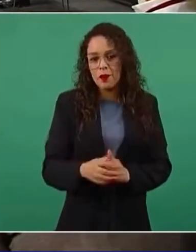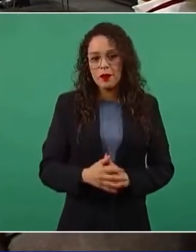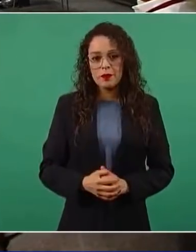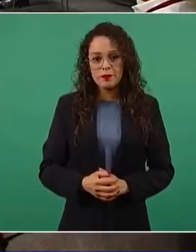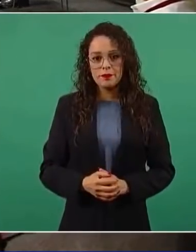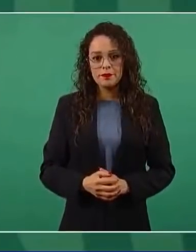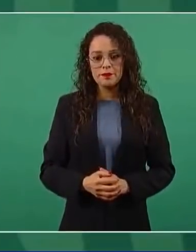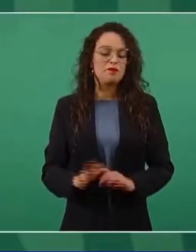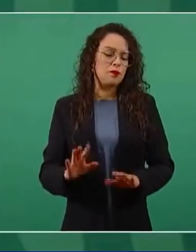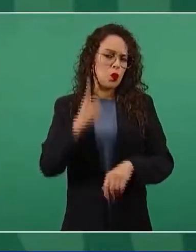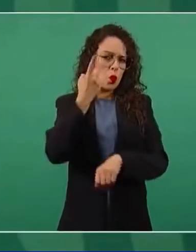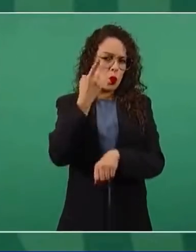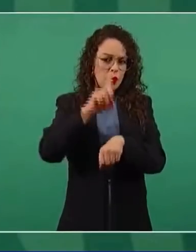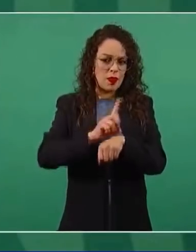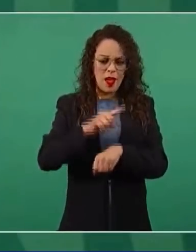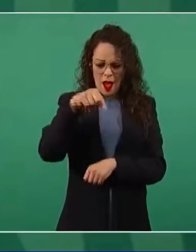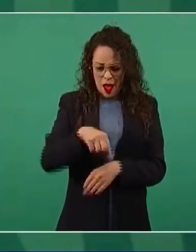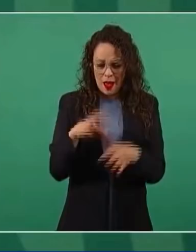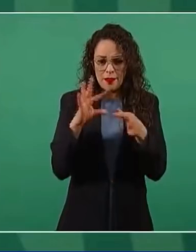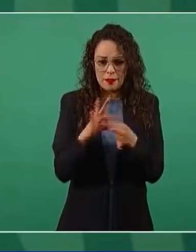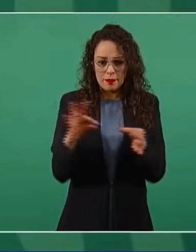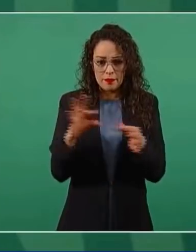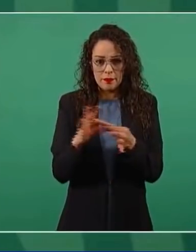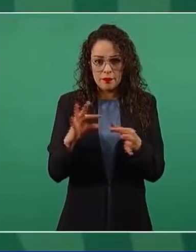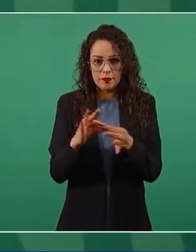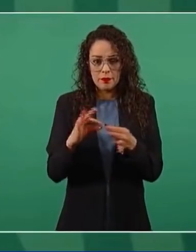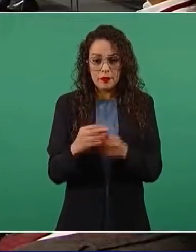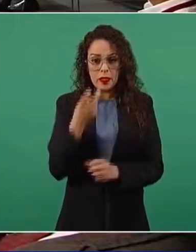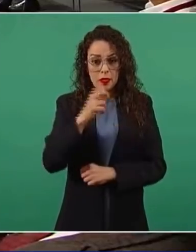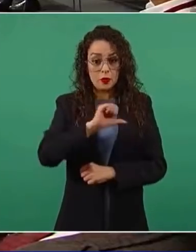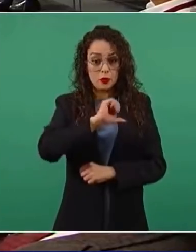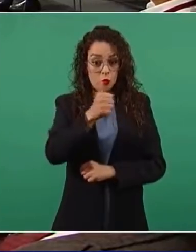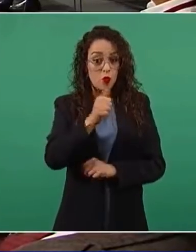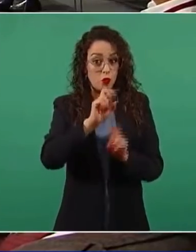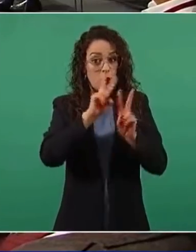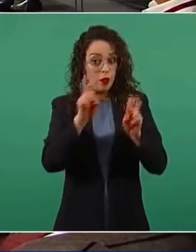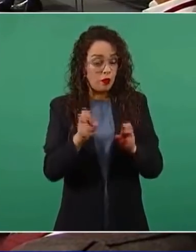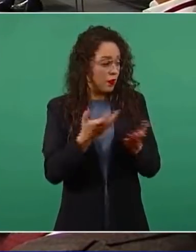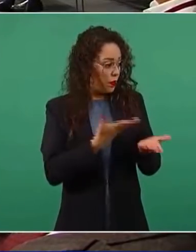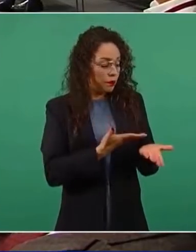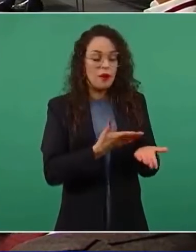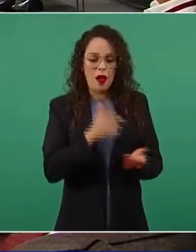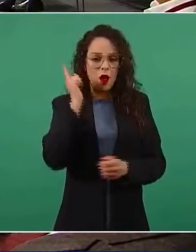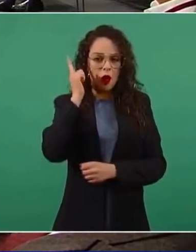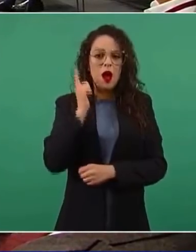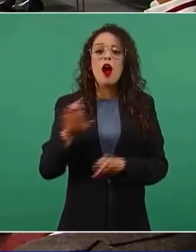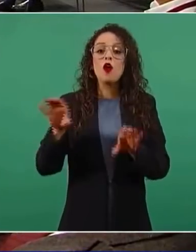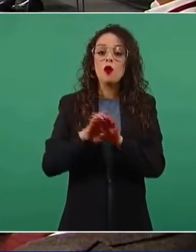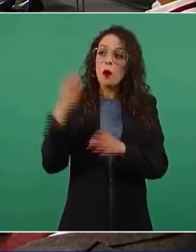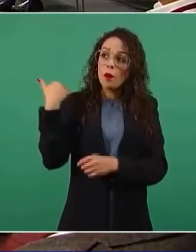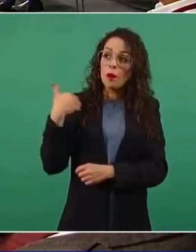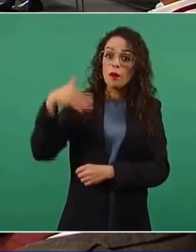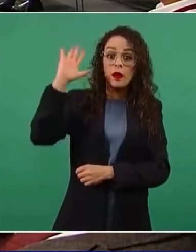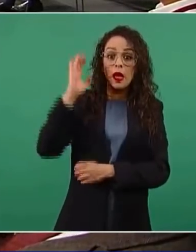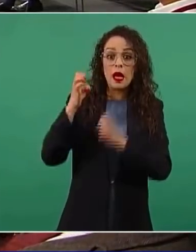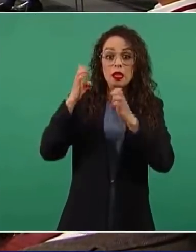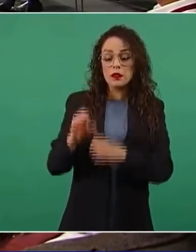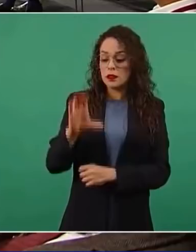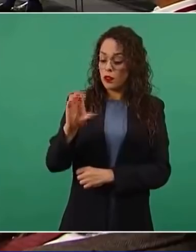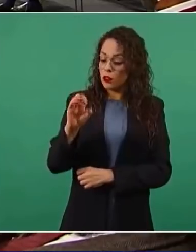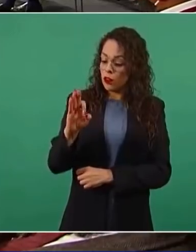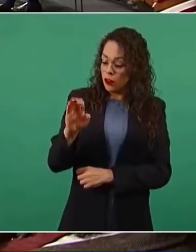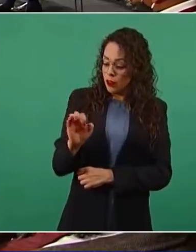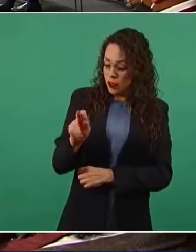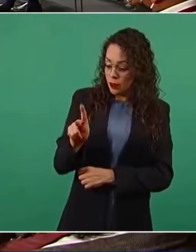Un día vamos a hablar aquí, que este es otro asunto, de cómo estaba la COFEPRIS.